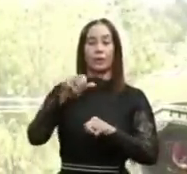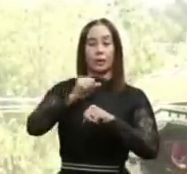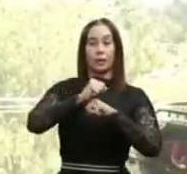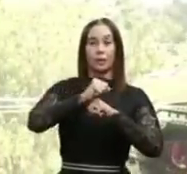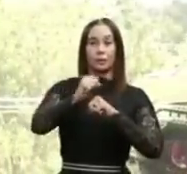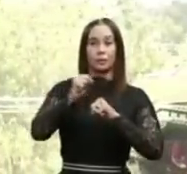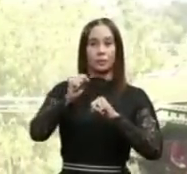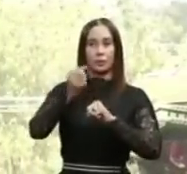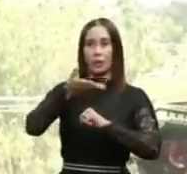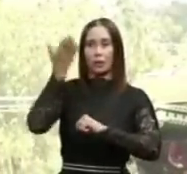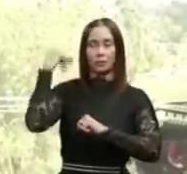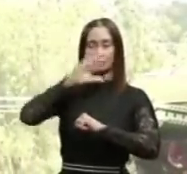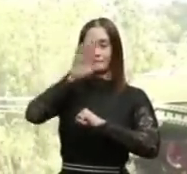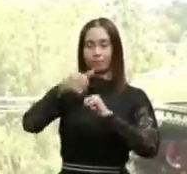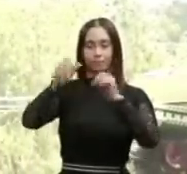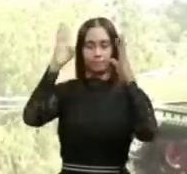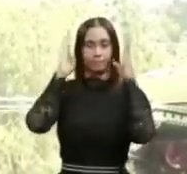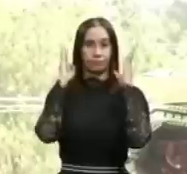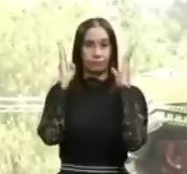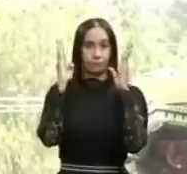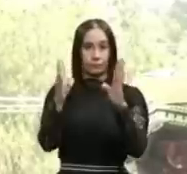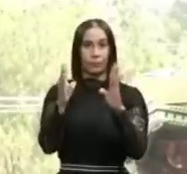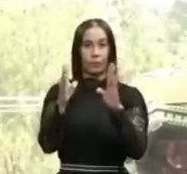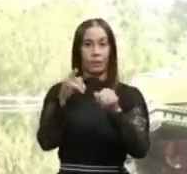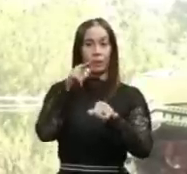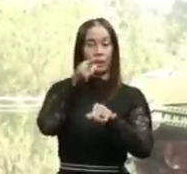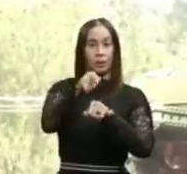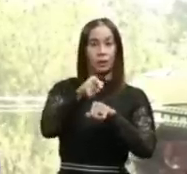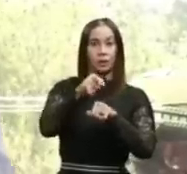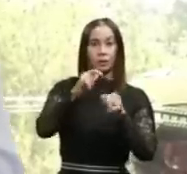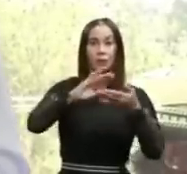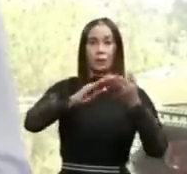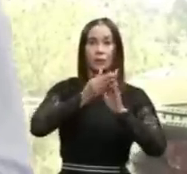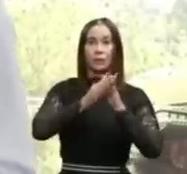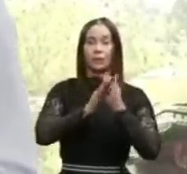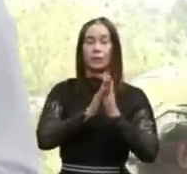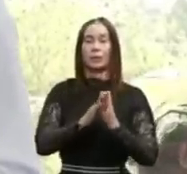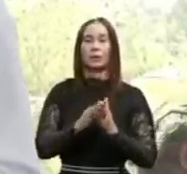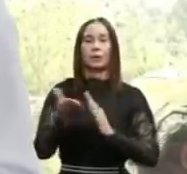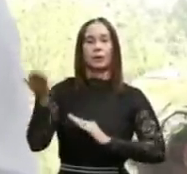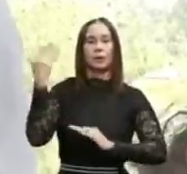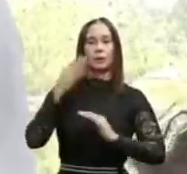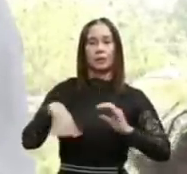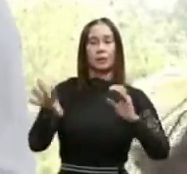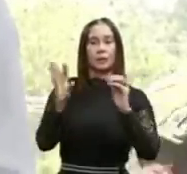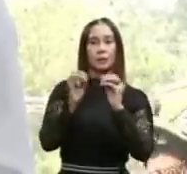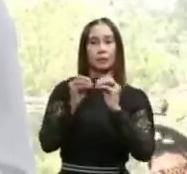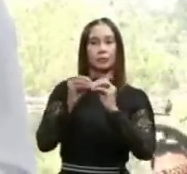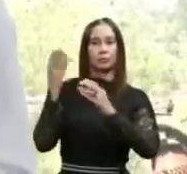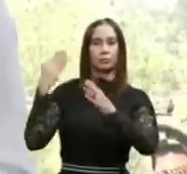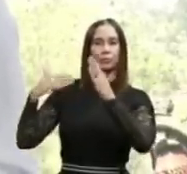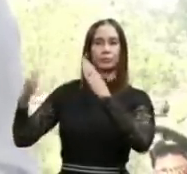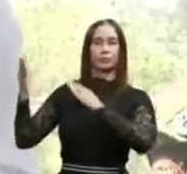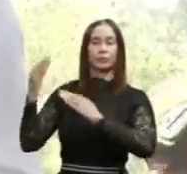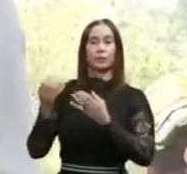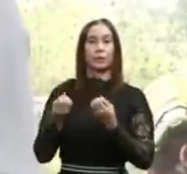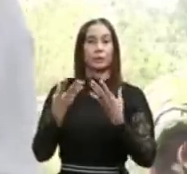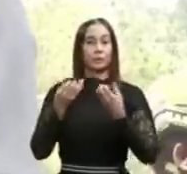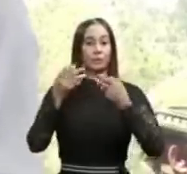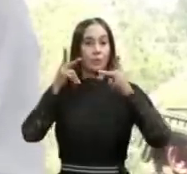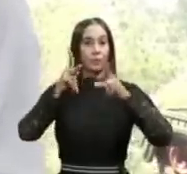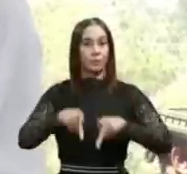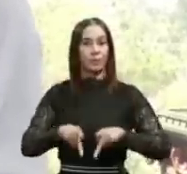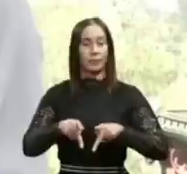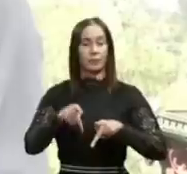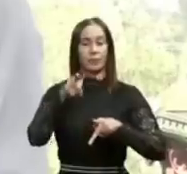sur cuando esa parte, esa población era mucho más hace décadas. Solo